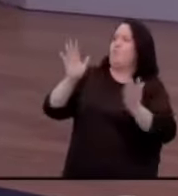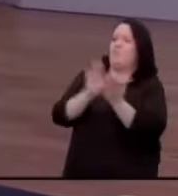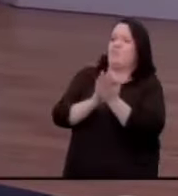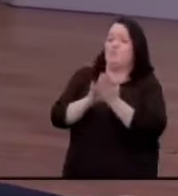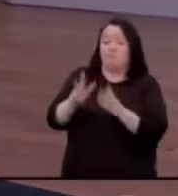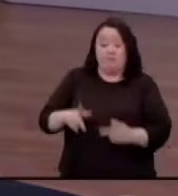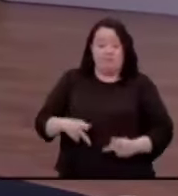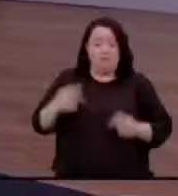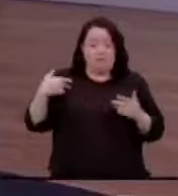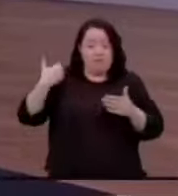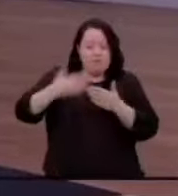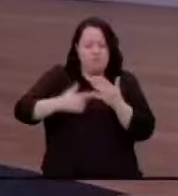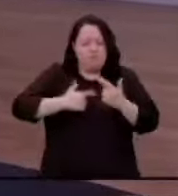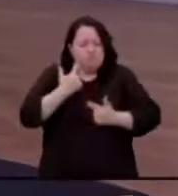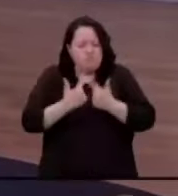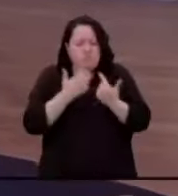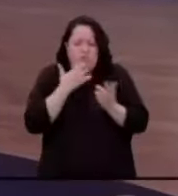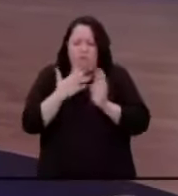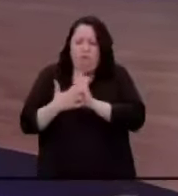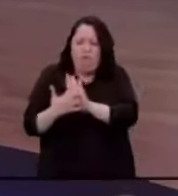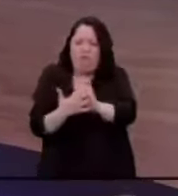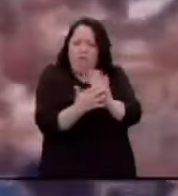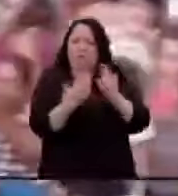que es ejemplo de superación.